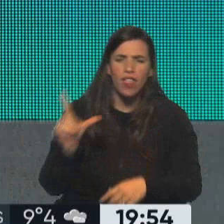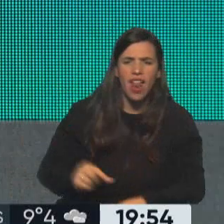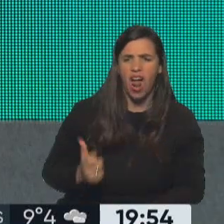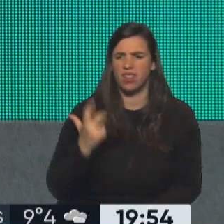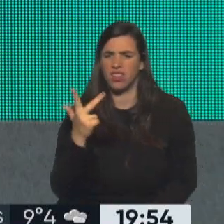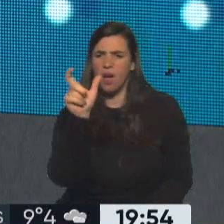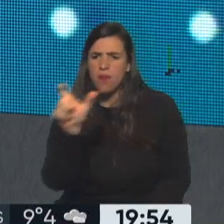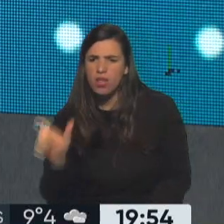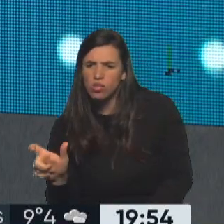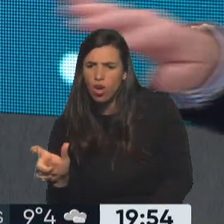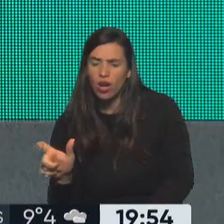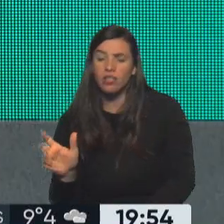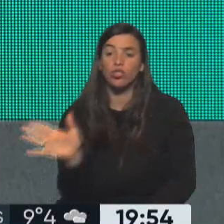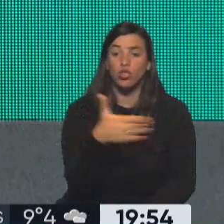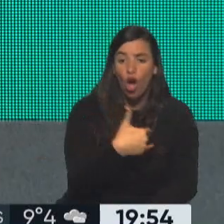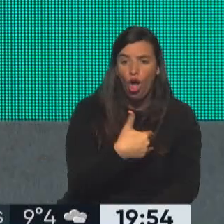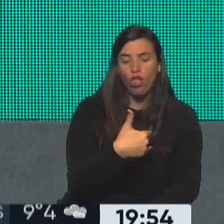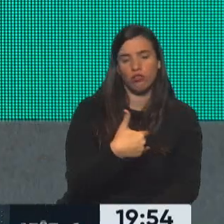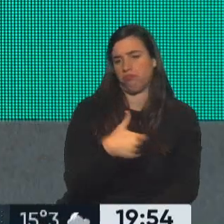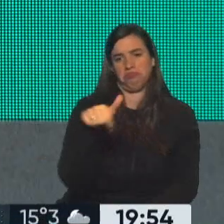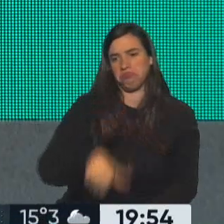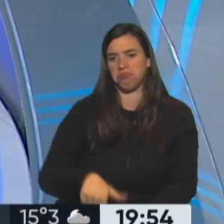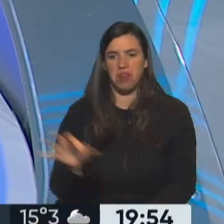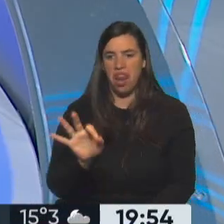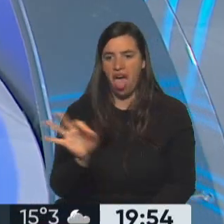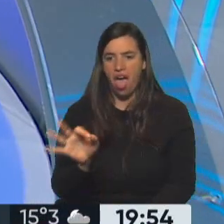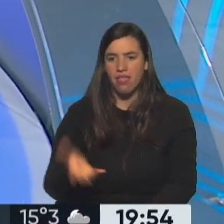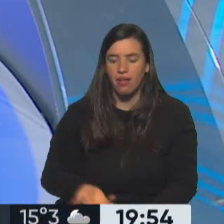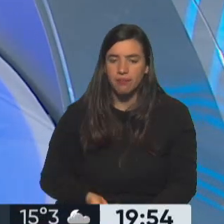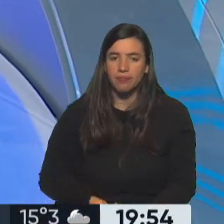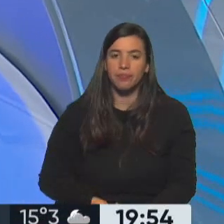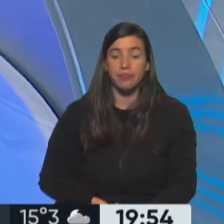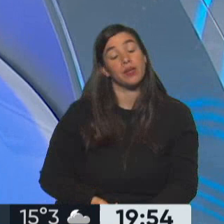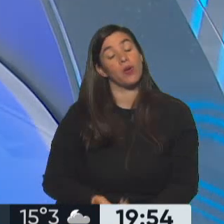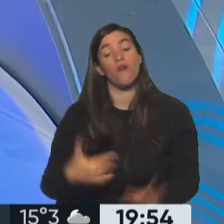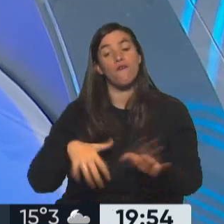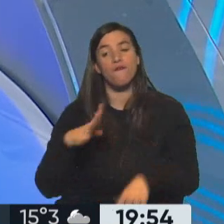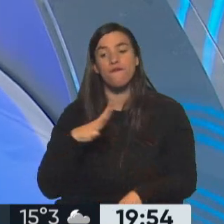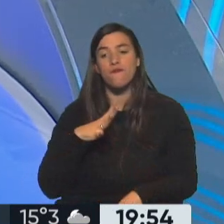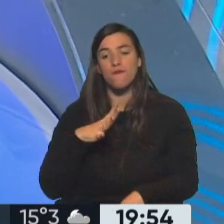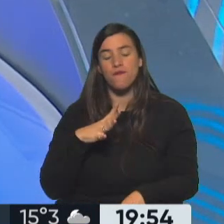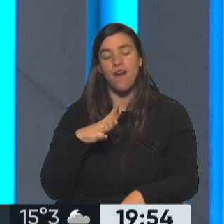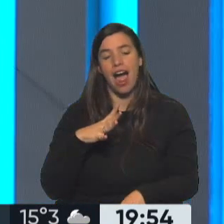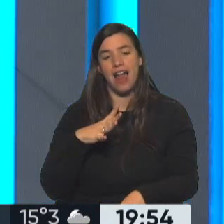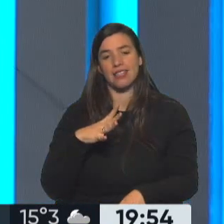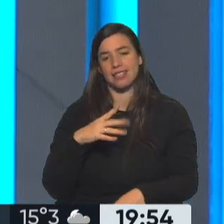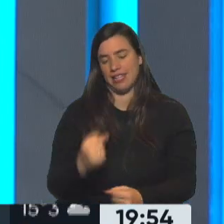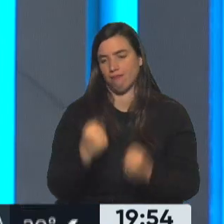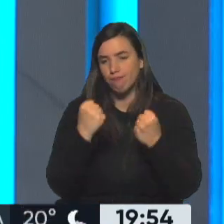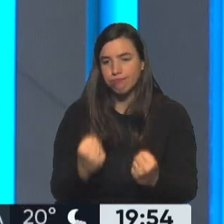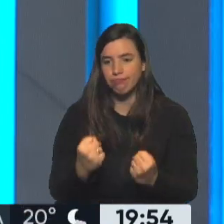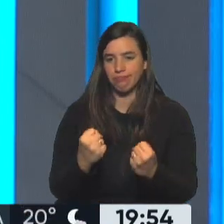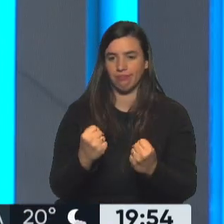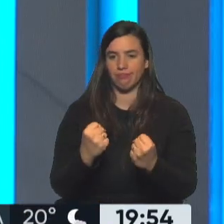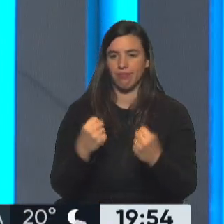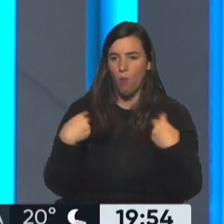el resto de la conspiración acá no juega. Bueno, hará falta más contundencia y rebeldía entonces en el debate que hay que plantear sobre esto, sobre todo